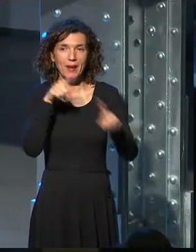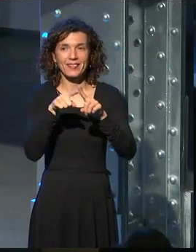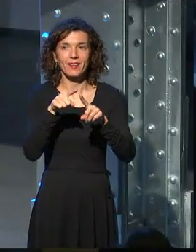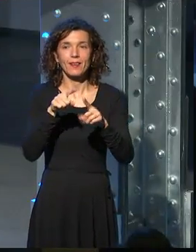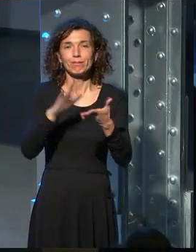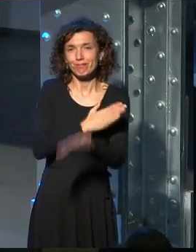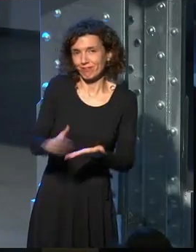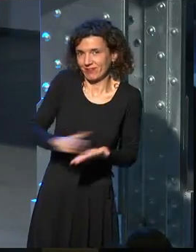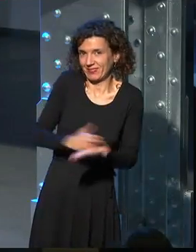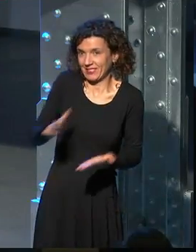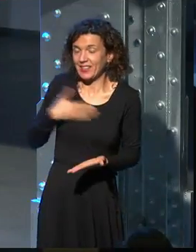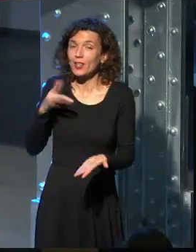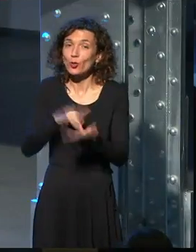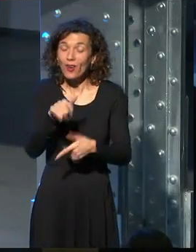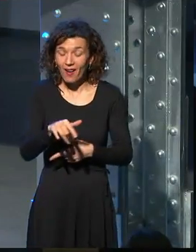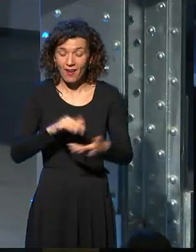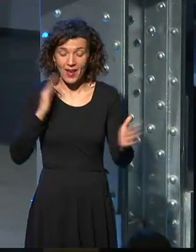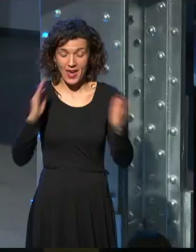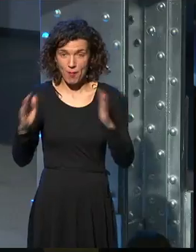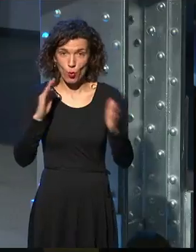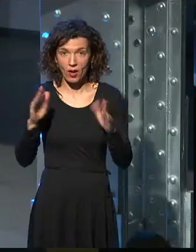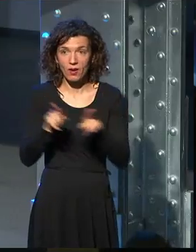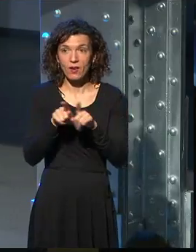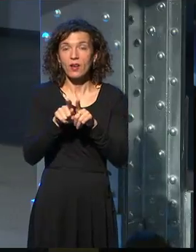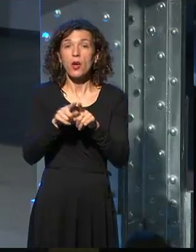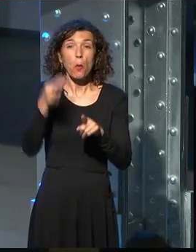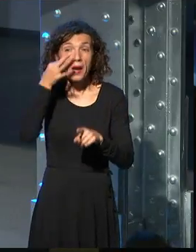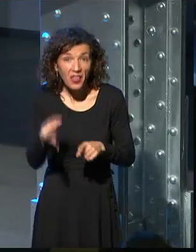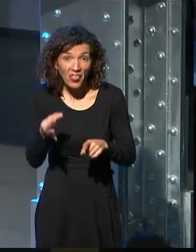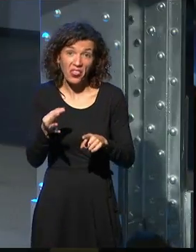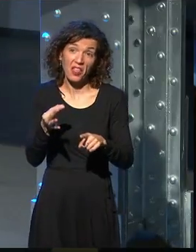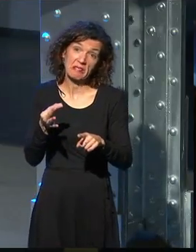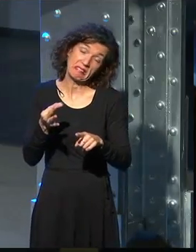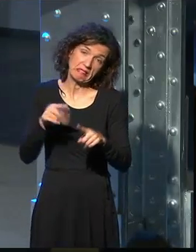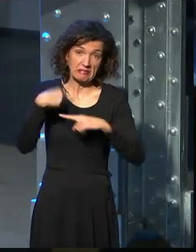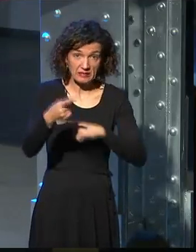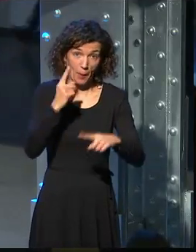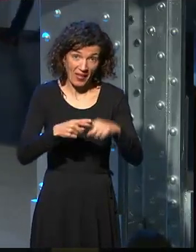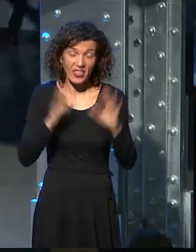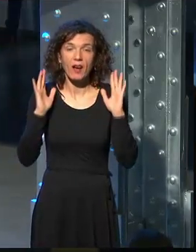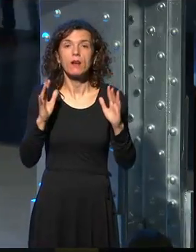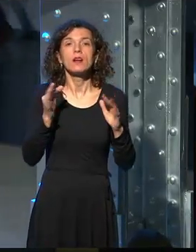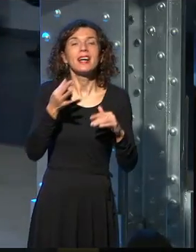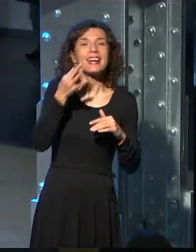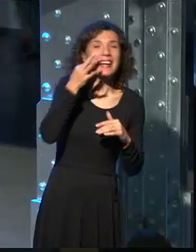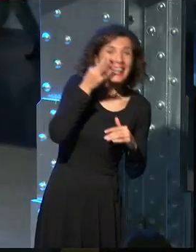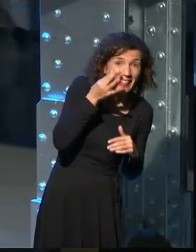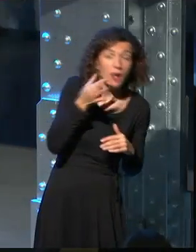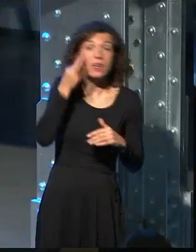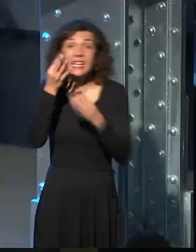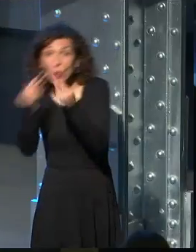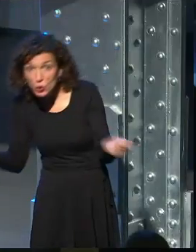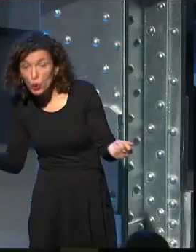sesgos y bueno, ahora que estamos en esta era de la posverdad, todo el tema de lo que es realidad e ilusión se ha vuelto